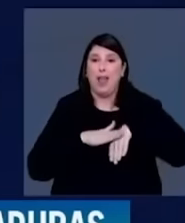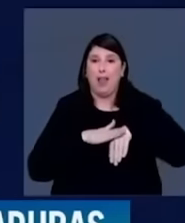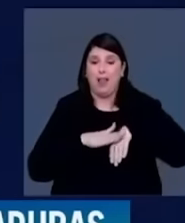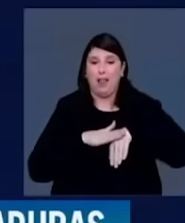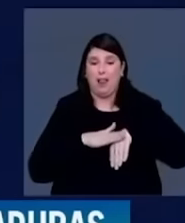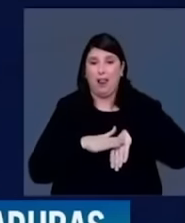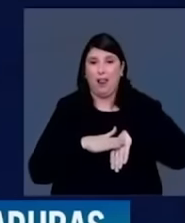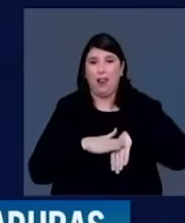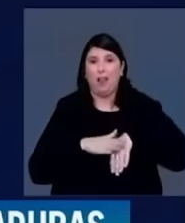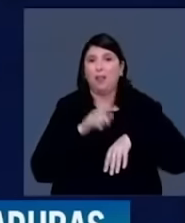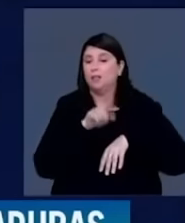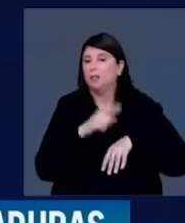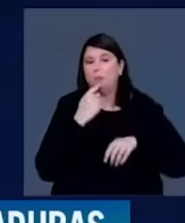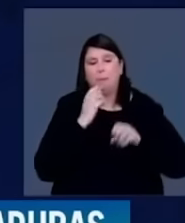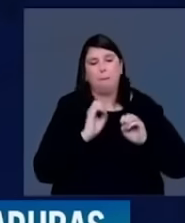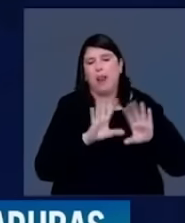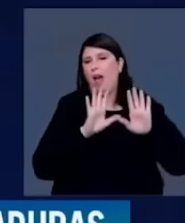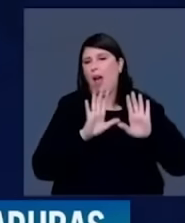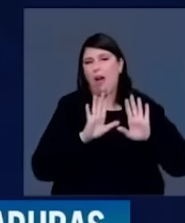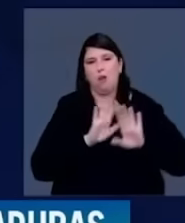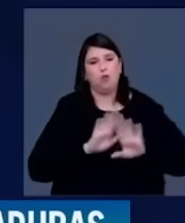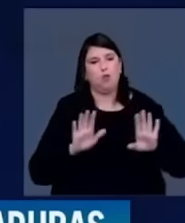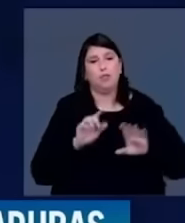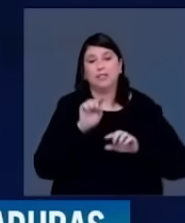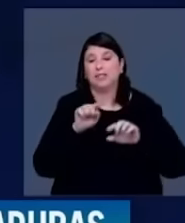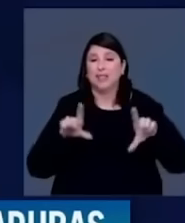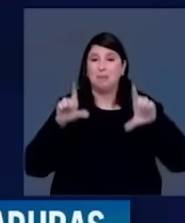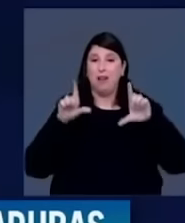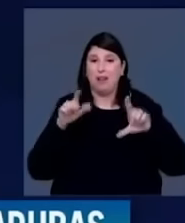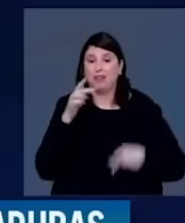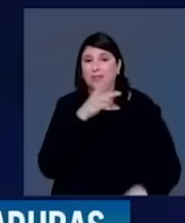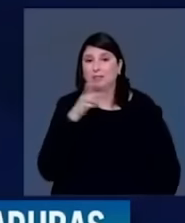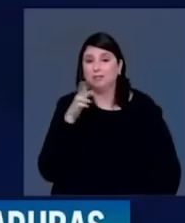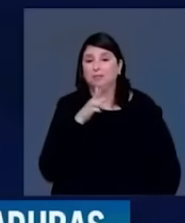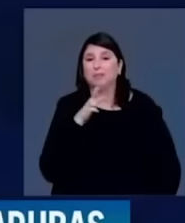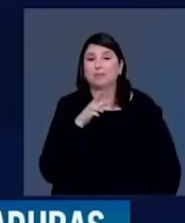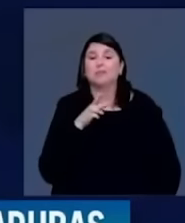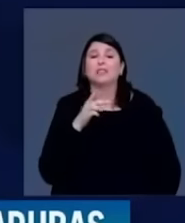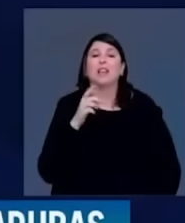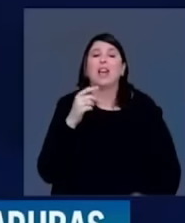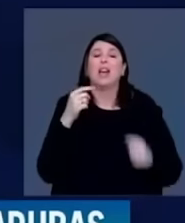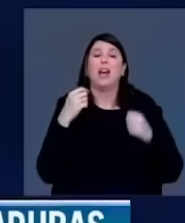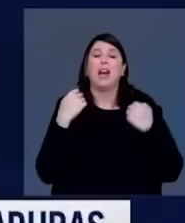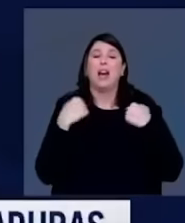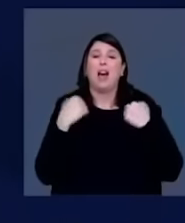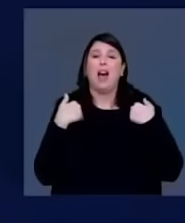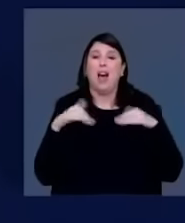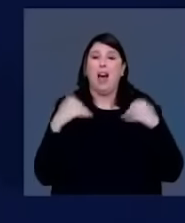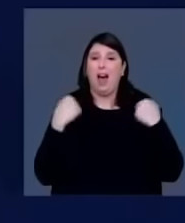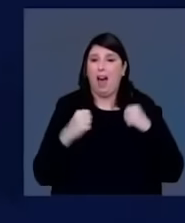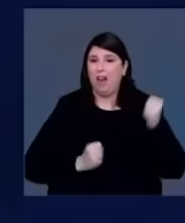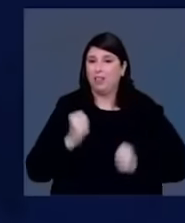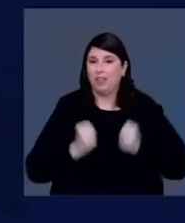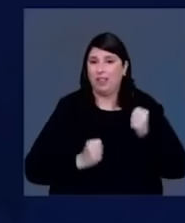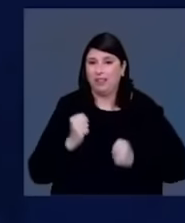su caso es un milagro. Estas imágenes fueron registradas por la atleta paralímpica Alfonsina Maldonado, que lo acompañó durante